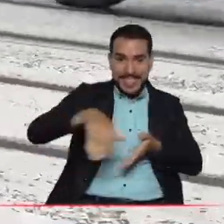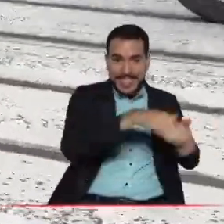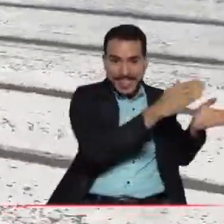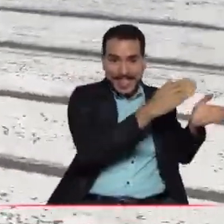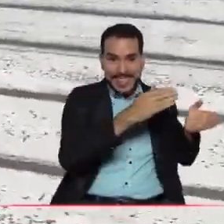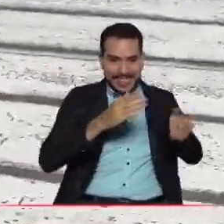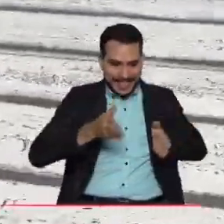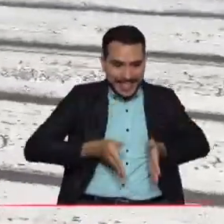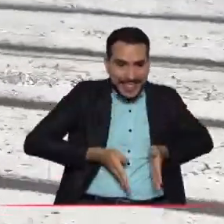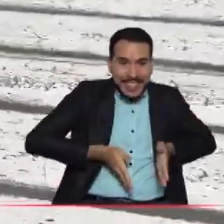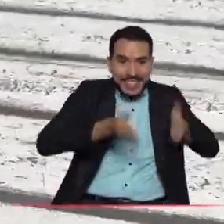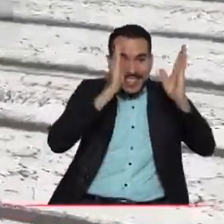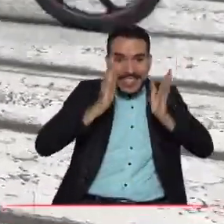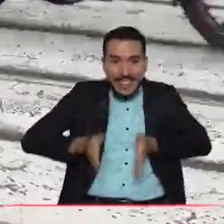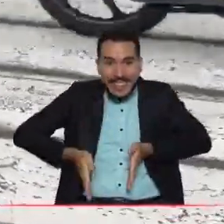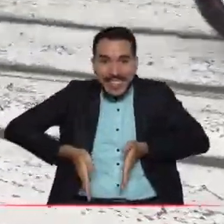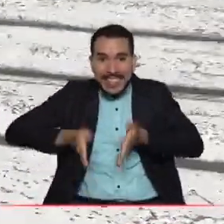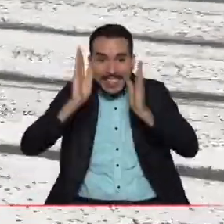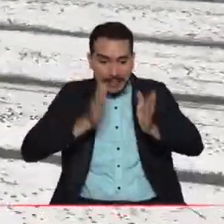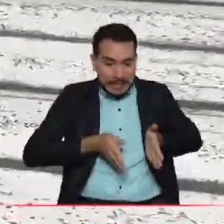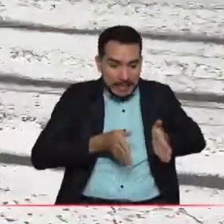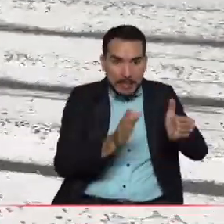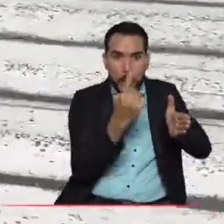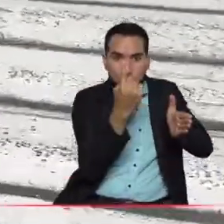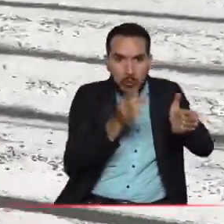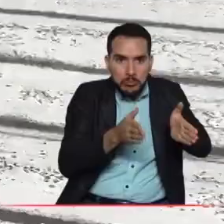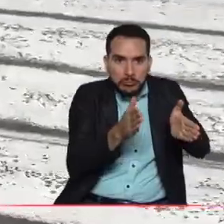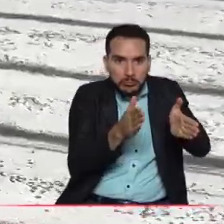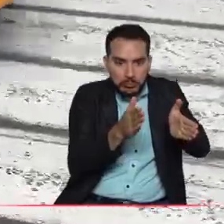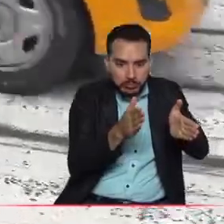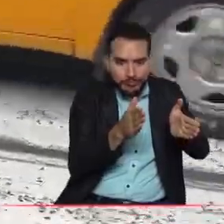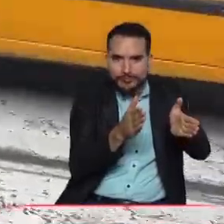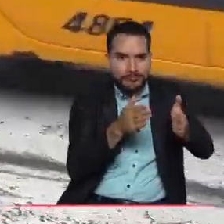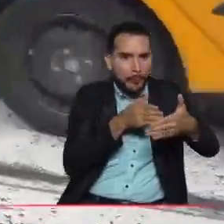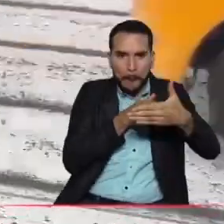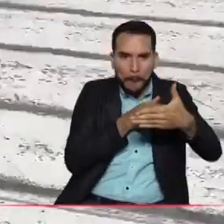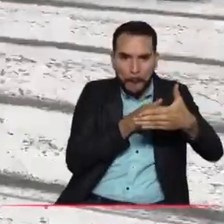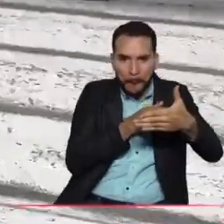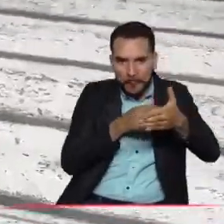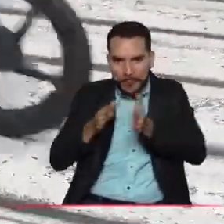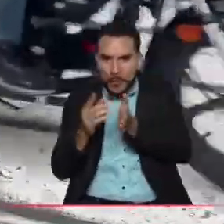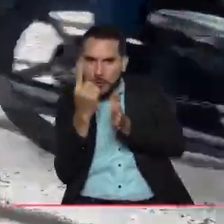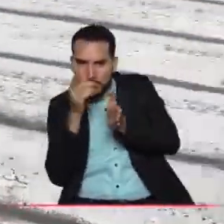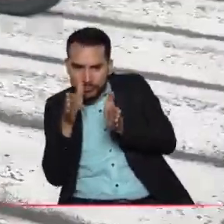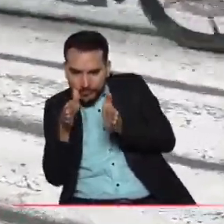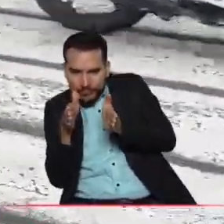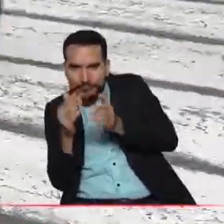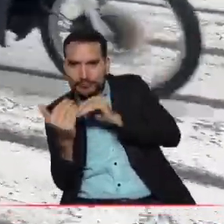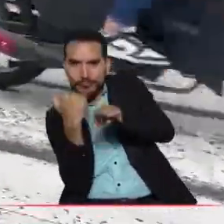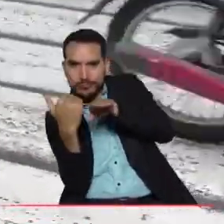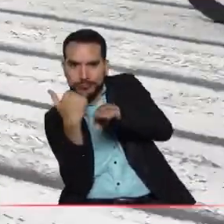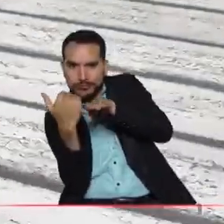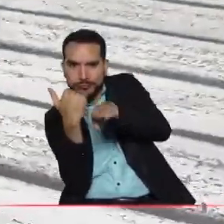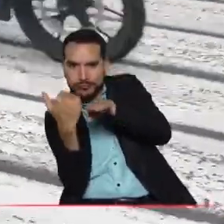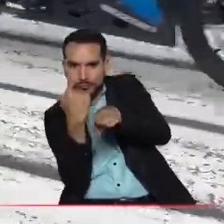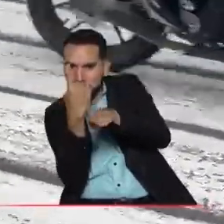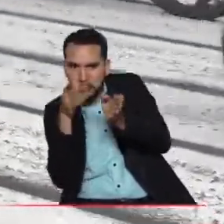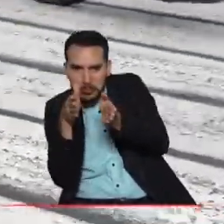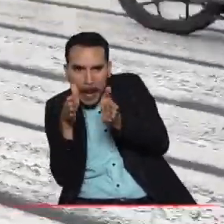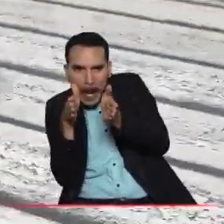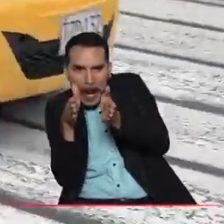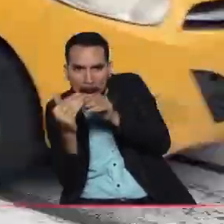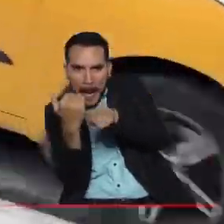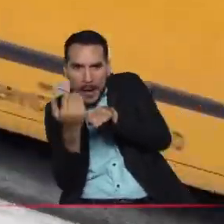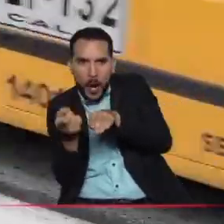solo está funcionando uno. Así que la recomendación es a que tomen vías alternas por esta protesta que se registra a esta hora aquí en